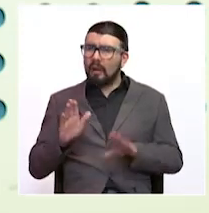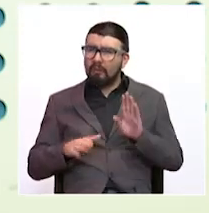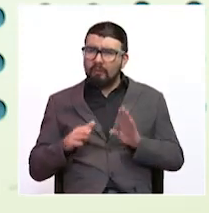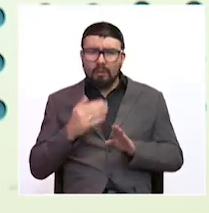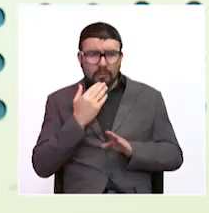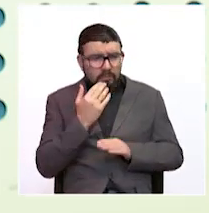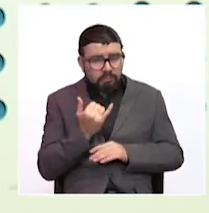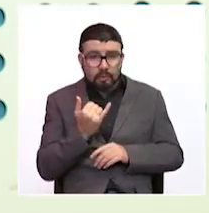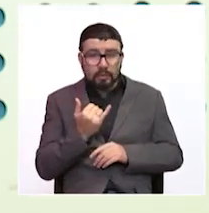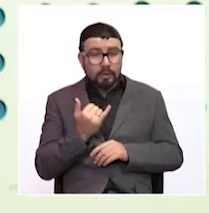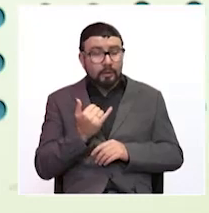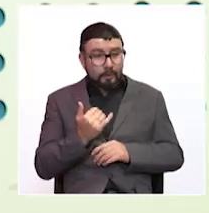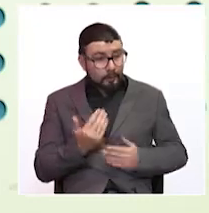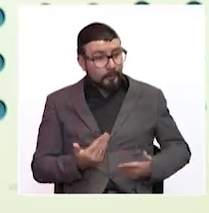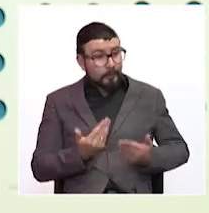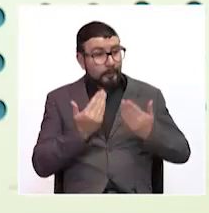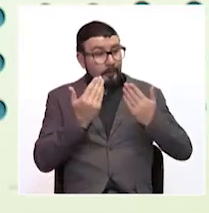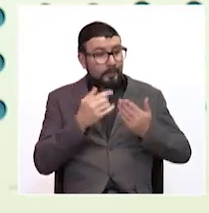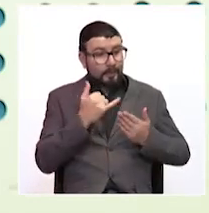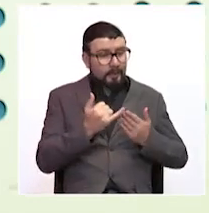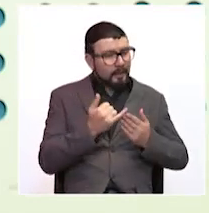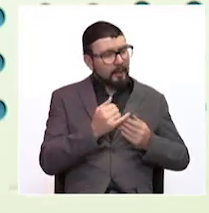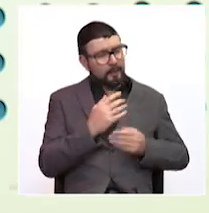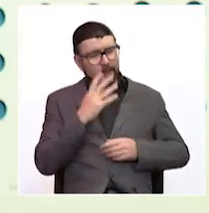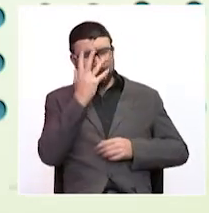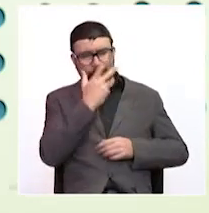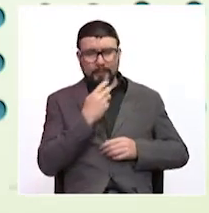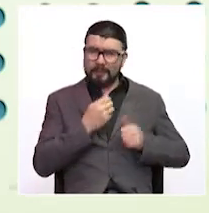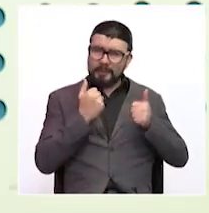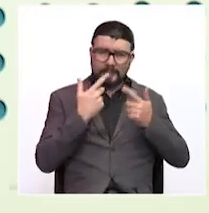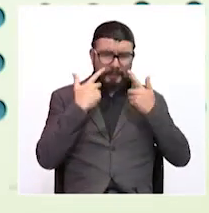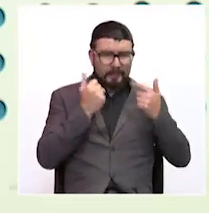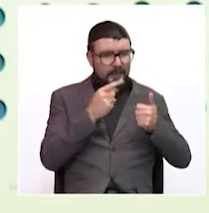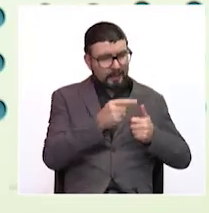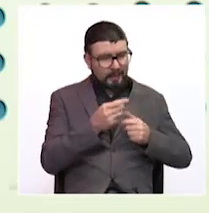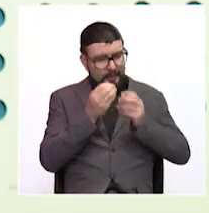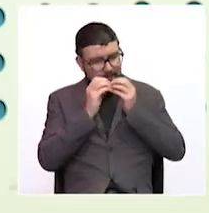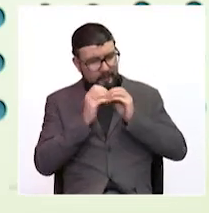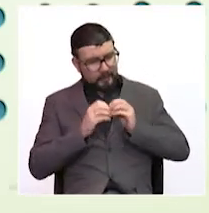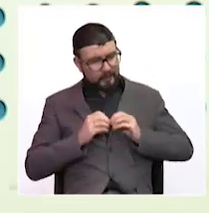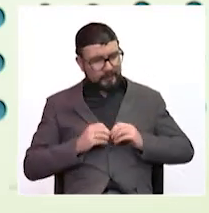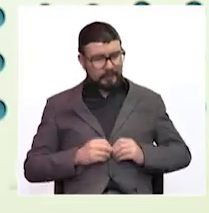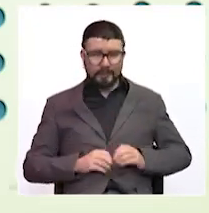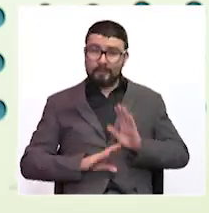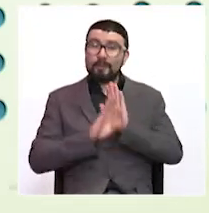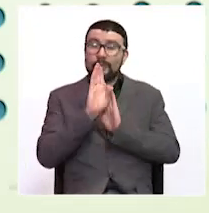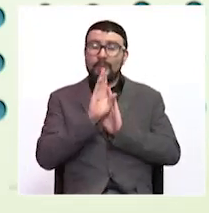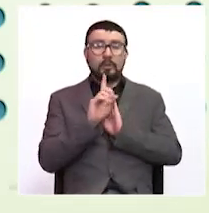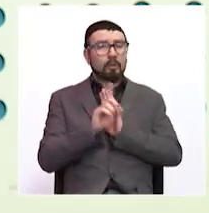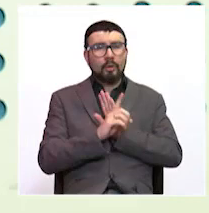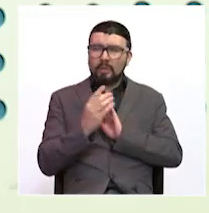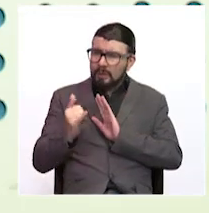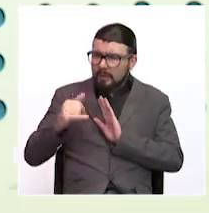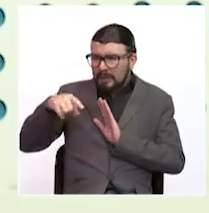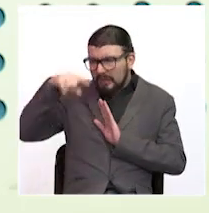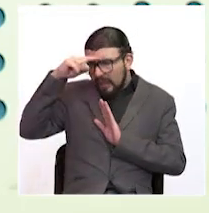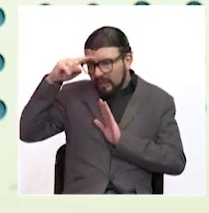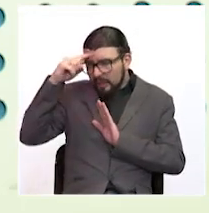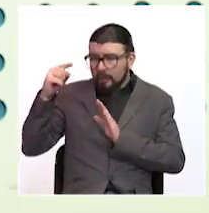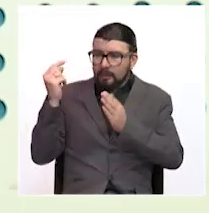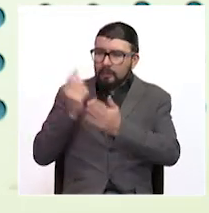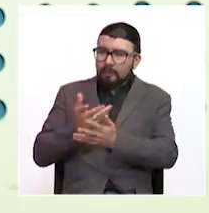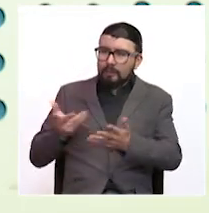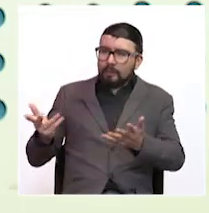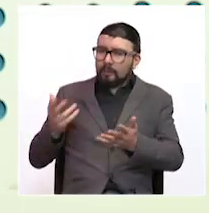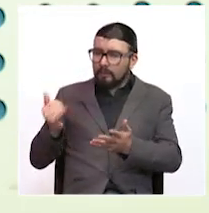los que moldean la estructura en mucho la personalidad son las impresiones negativas esas improntas de